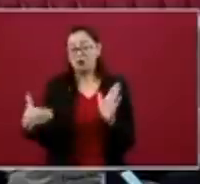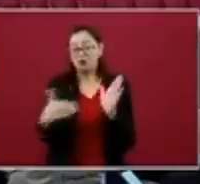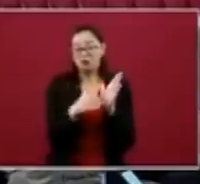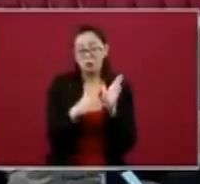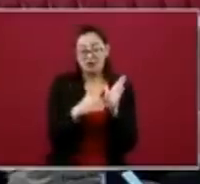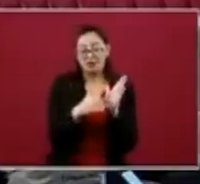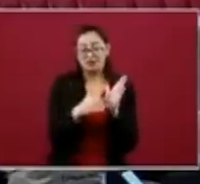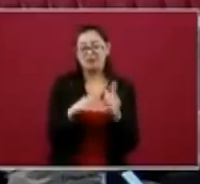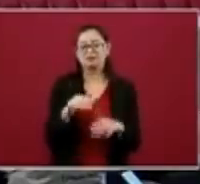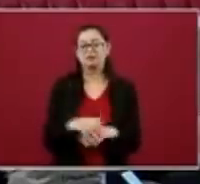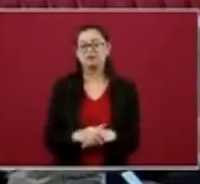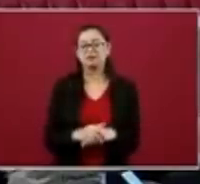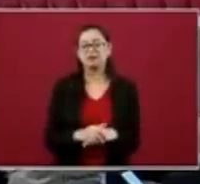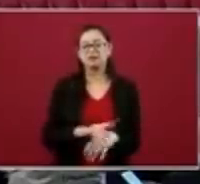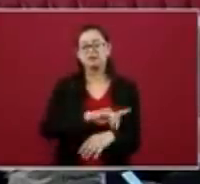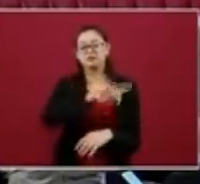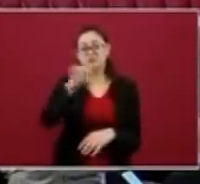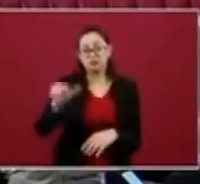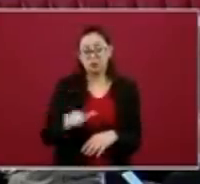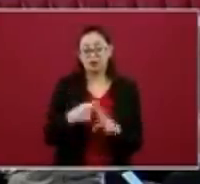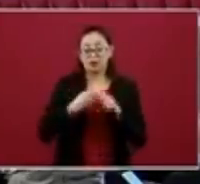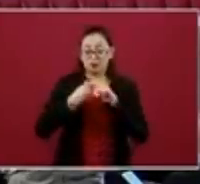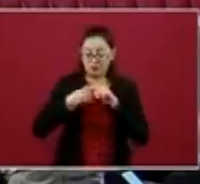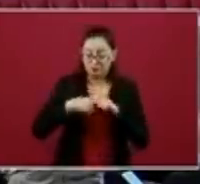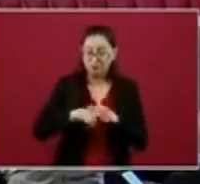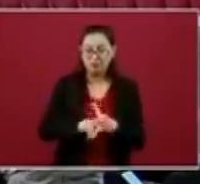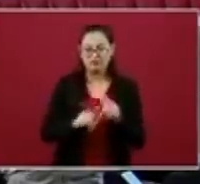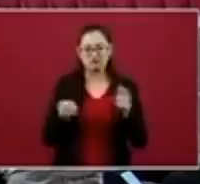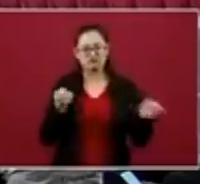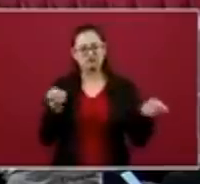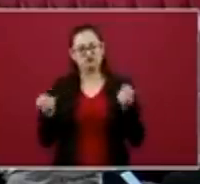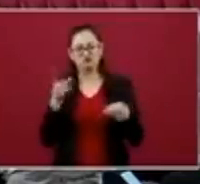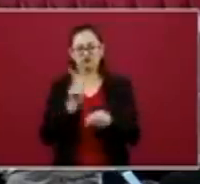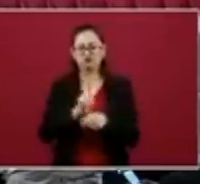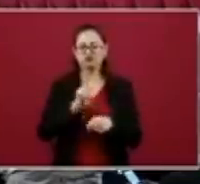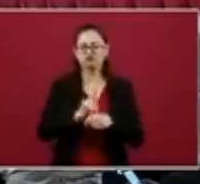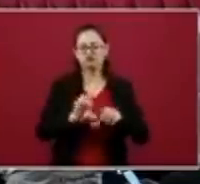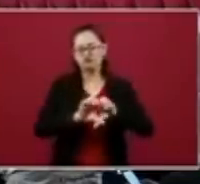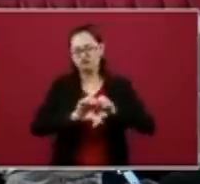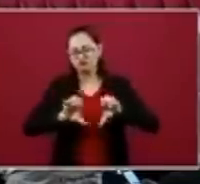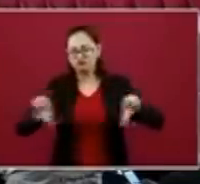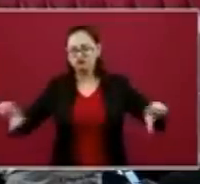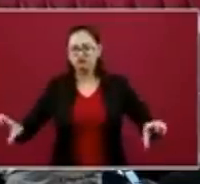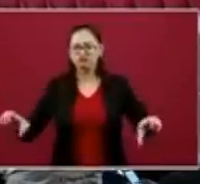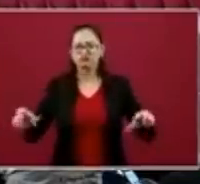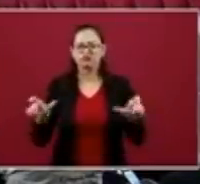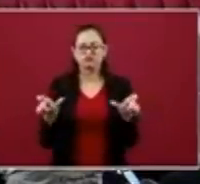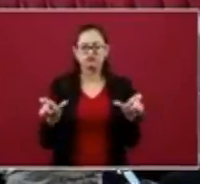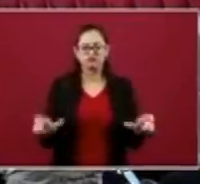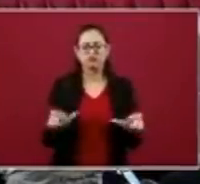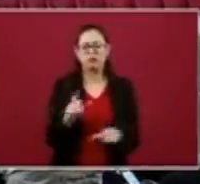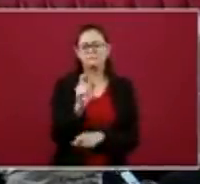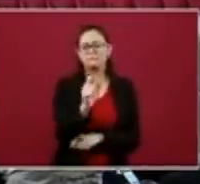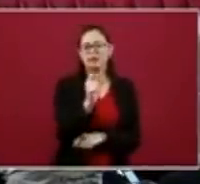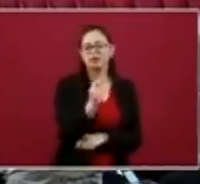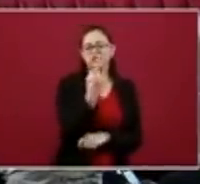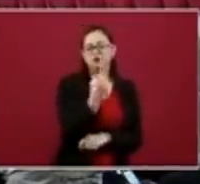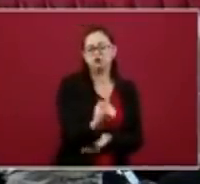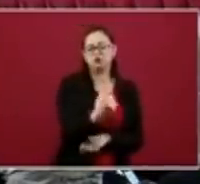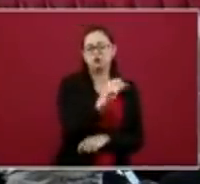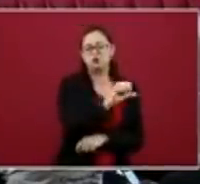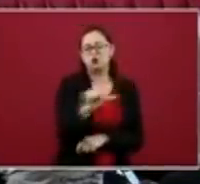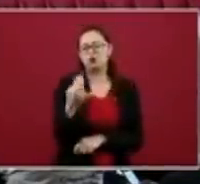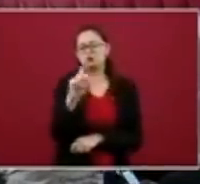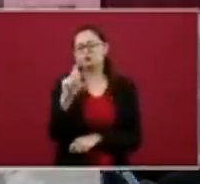Y bueno, a partir de que se inició el control de los ductos, del 21 al 31 de